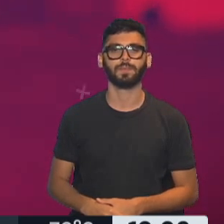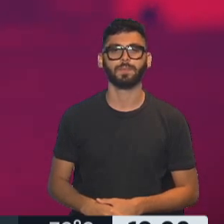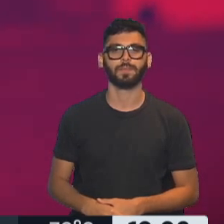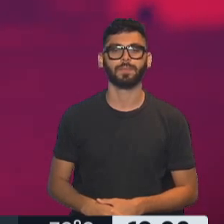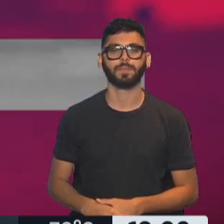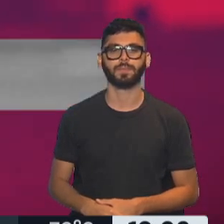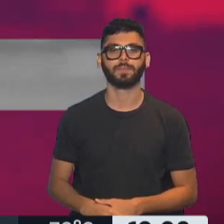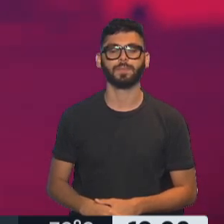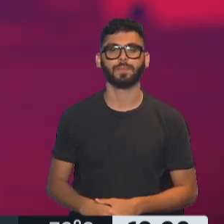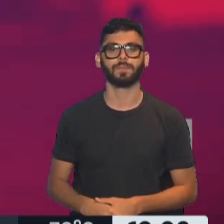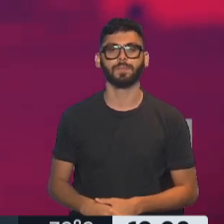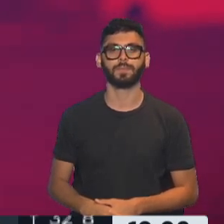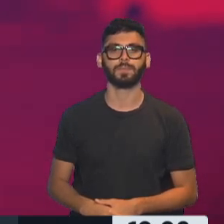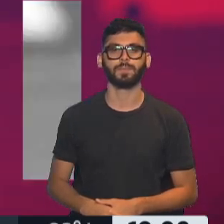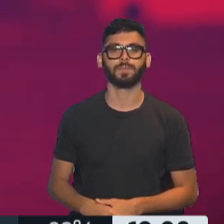toma la foto.